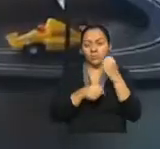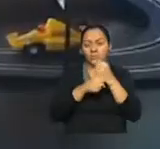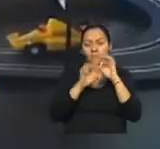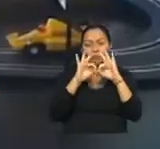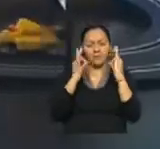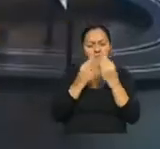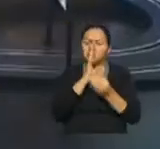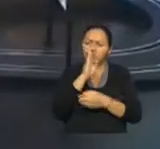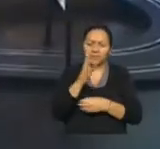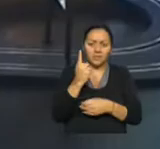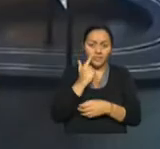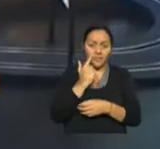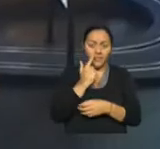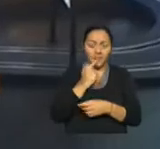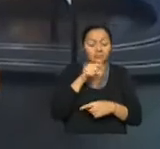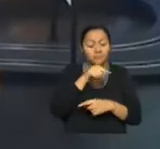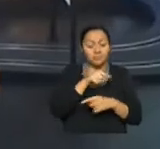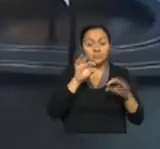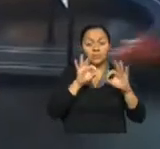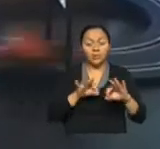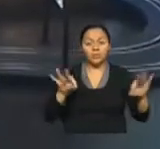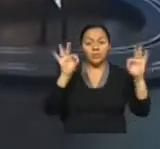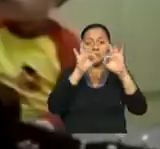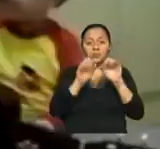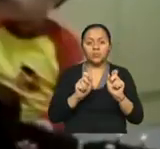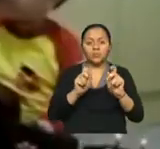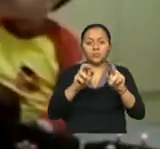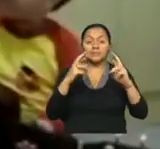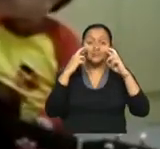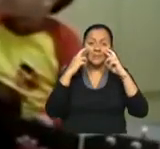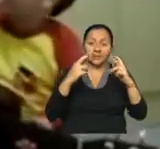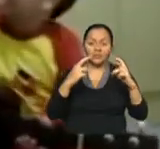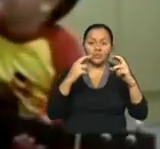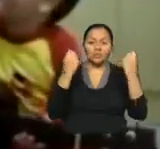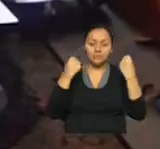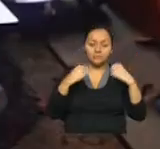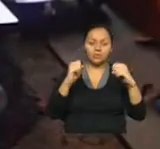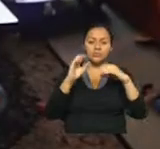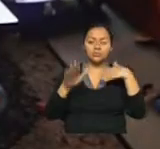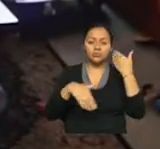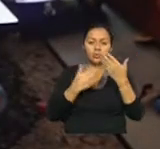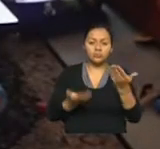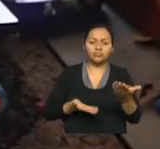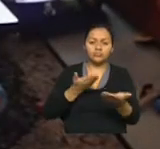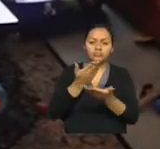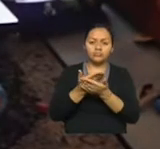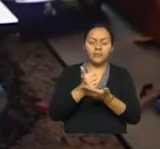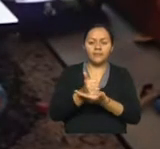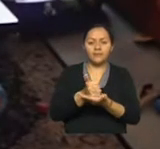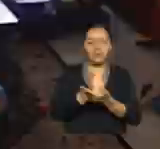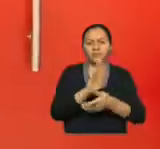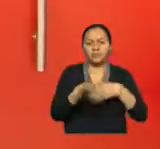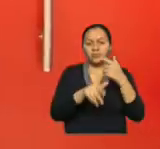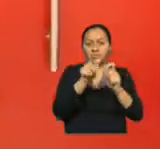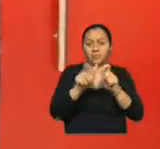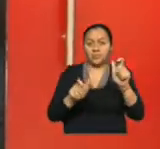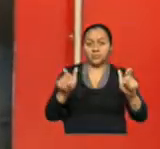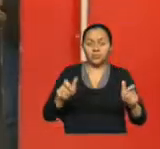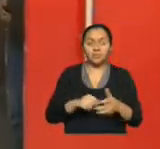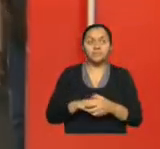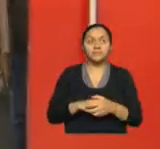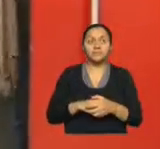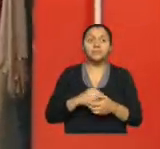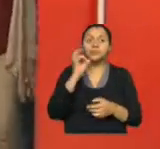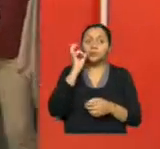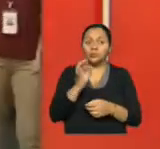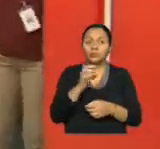familia. Es la oportunidad para reconocer el esfuerzo y entrega que hacen en beneficio de sus seres queridos. Por este